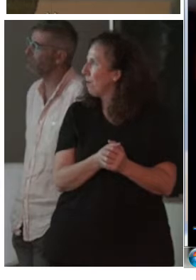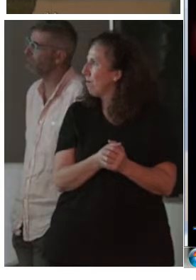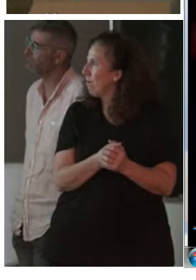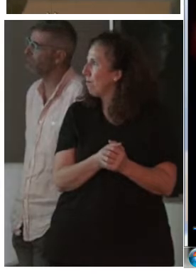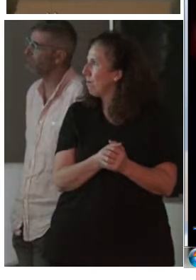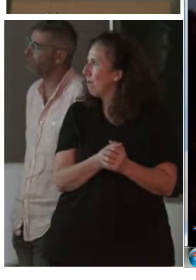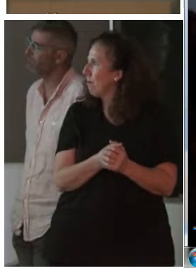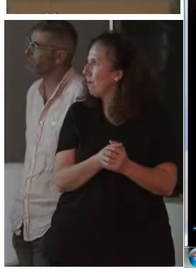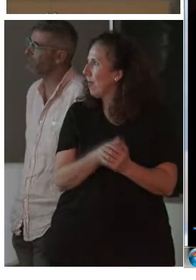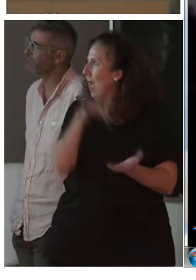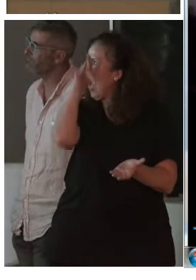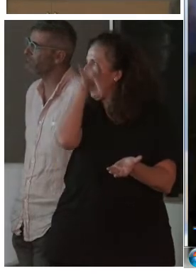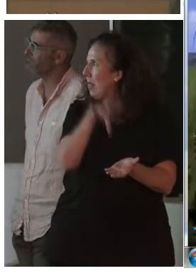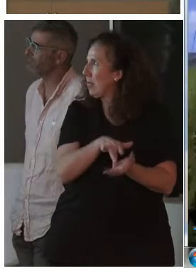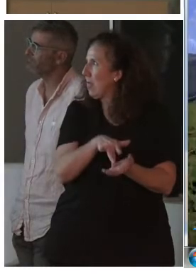en este Wild the World.